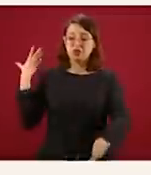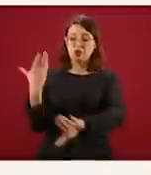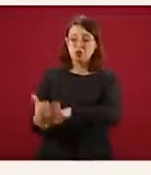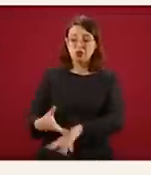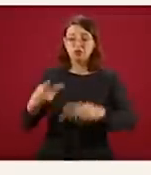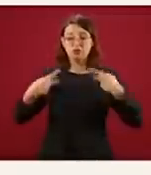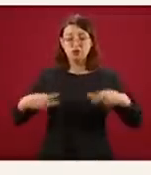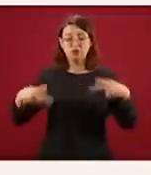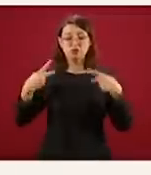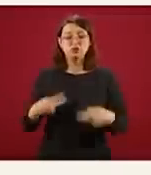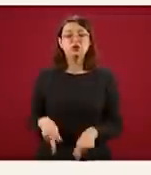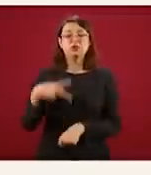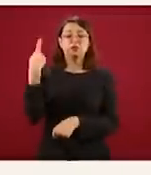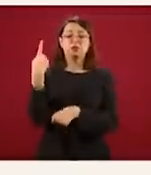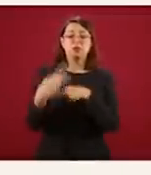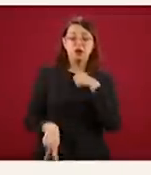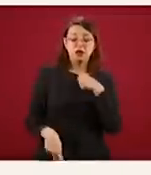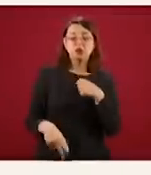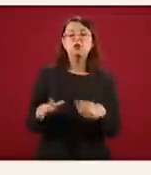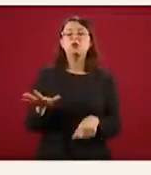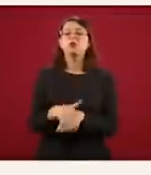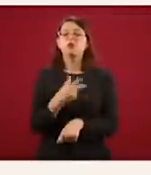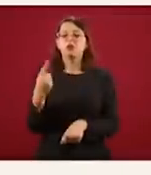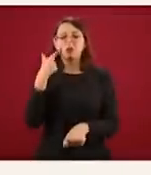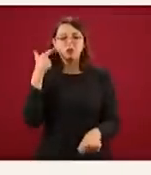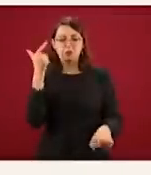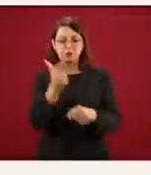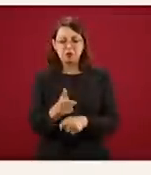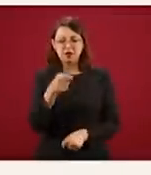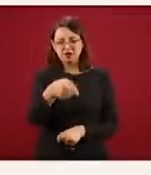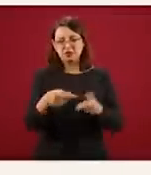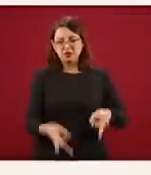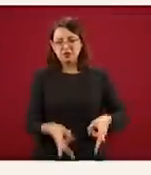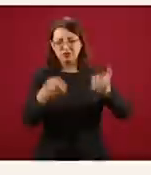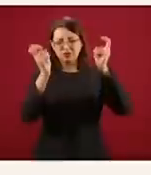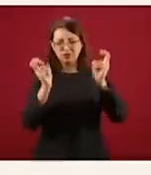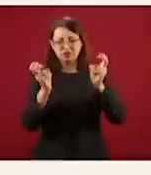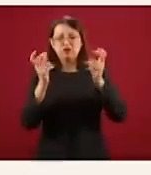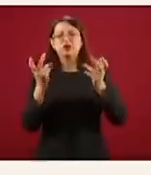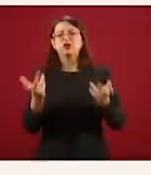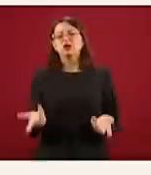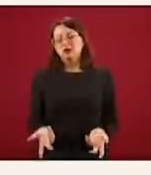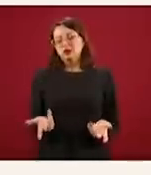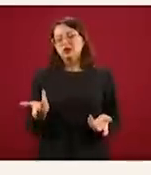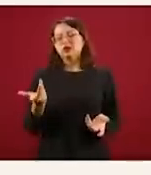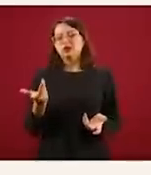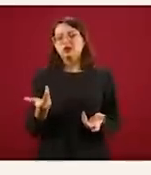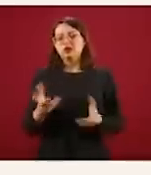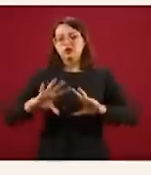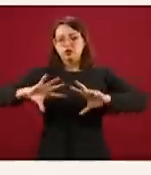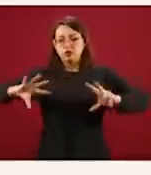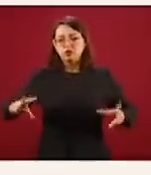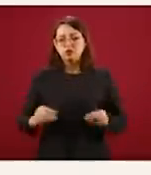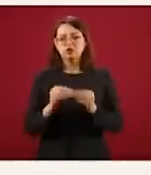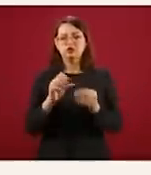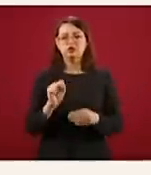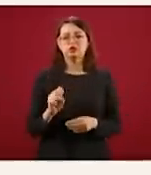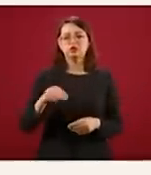población relacionados con tomas clandestinas, participando dependencias que integran el Sistema Nacional de Protección